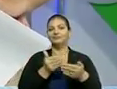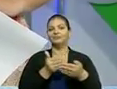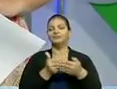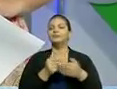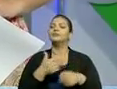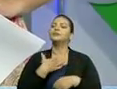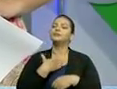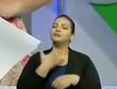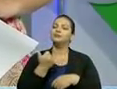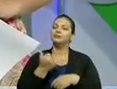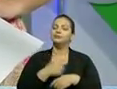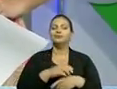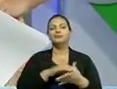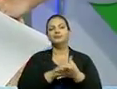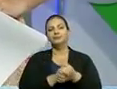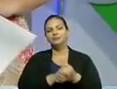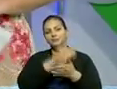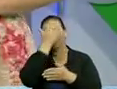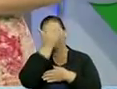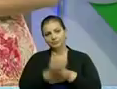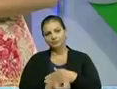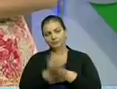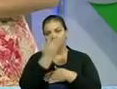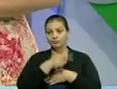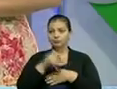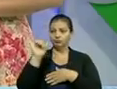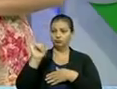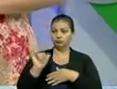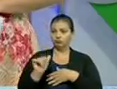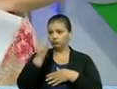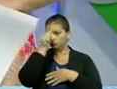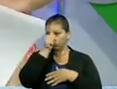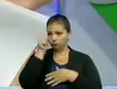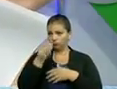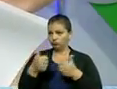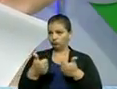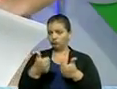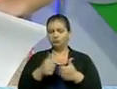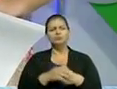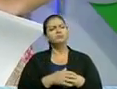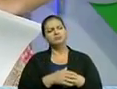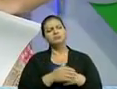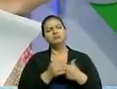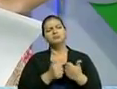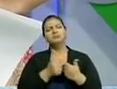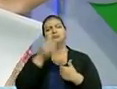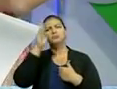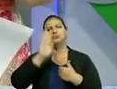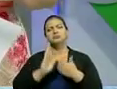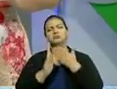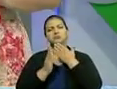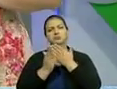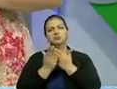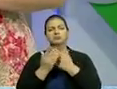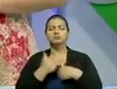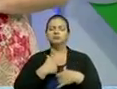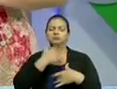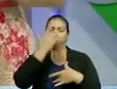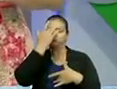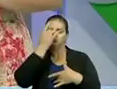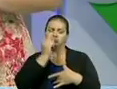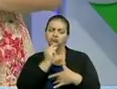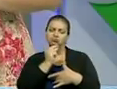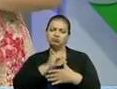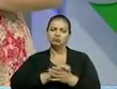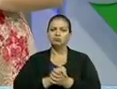televidentes, excelente día para todos. ¿Qué tal la pasó el fin de semana? Hola. ¿Todo bien? Gracias a Dios, bien. Sí, un poquito abolladito con eso. Pero ya está mejor.